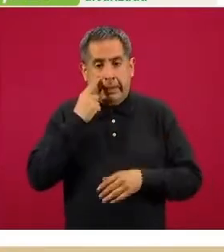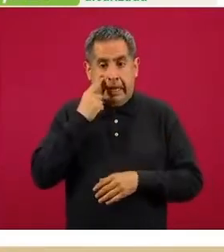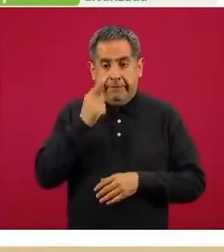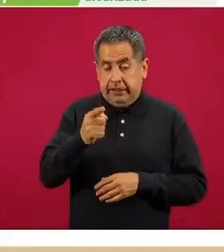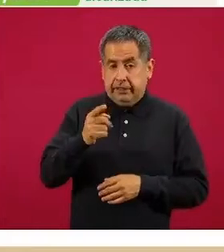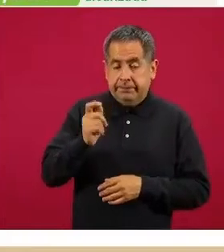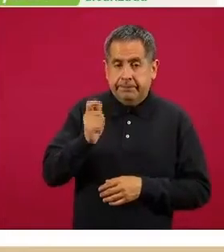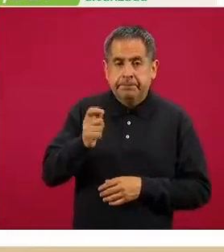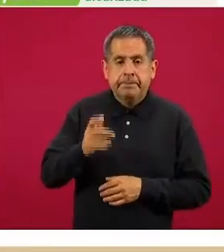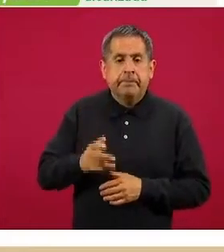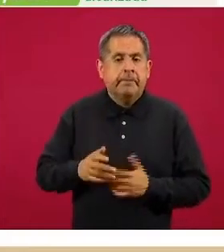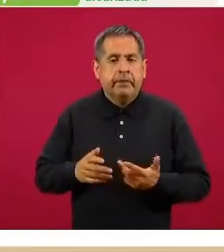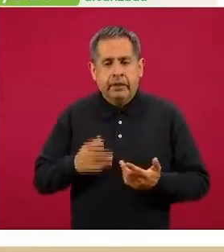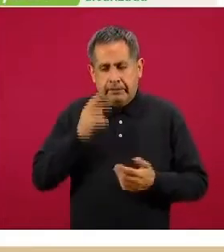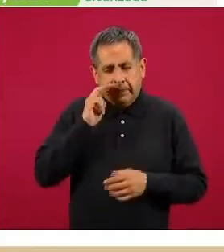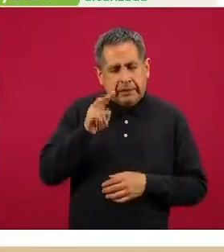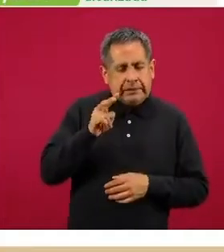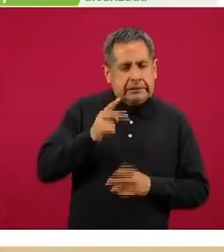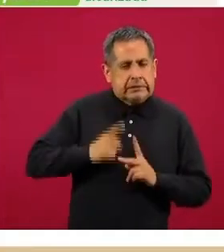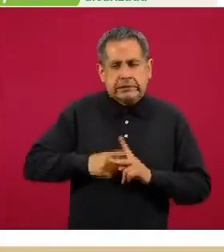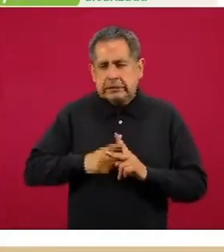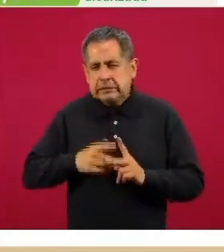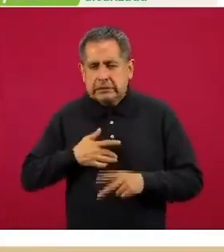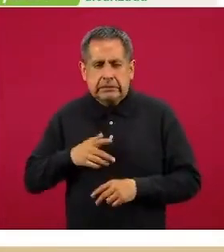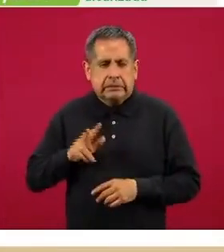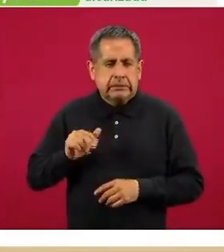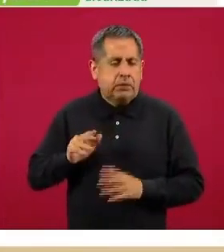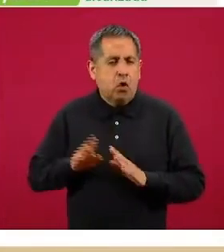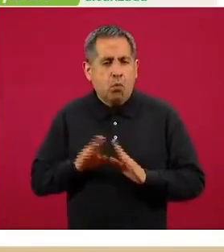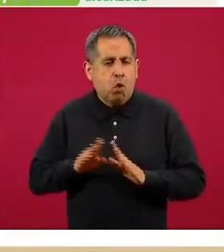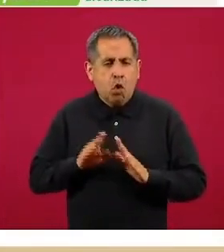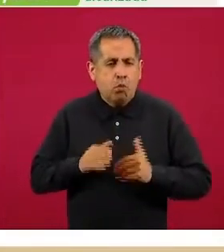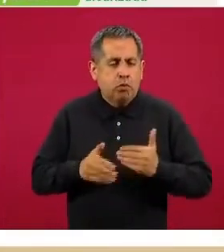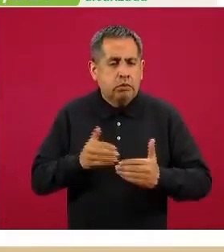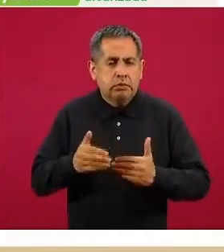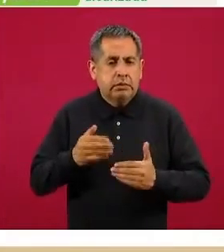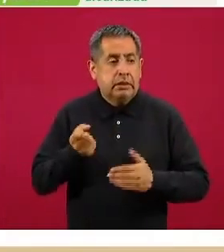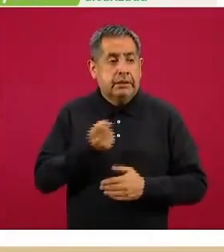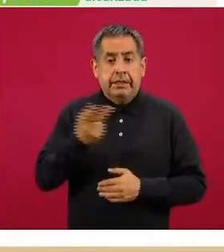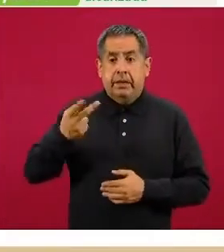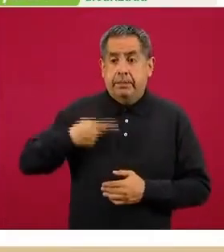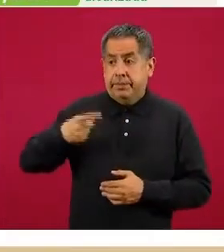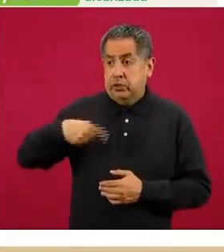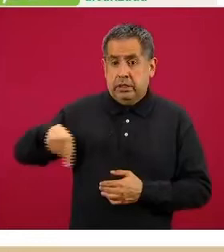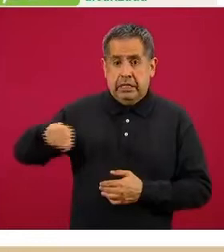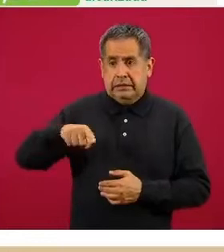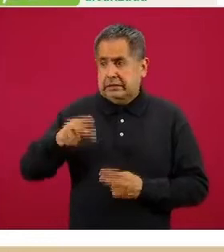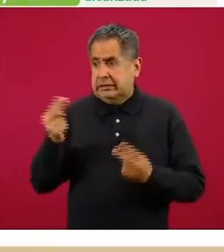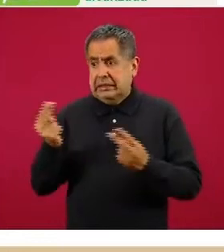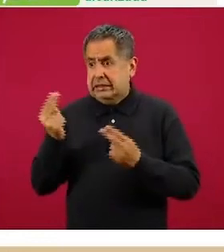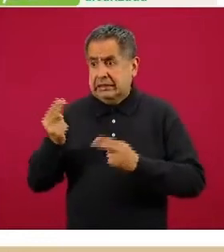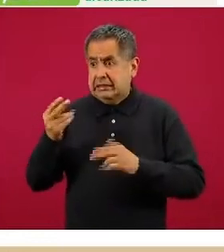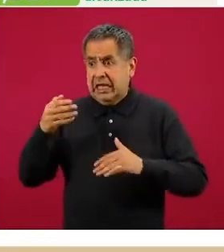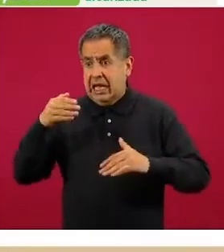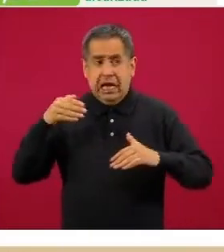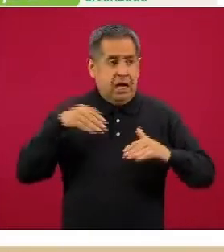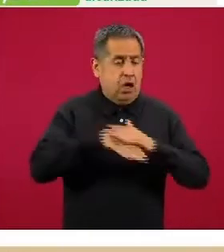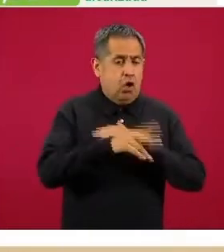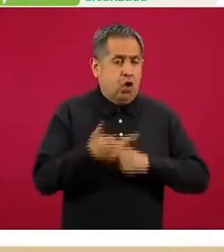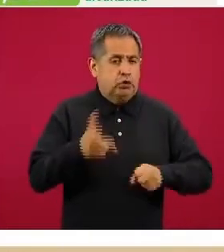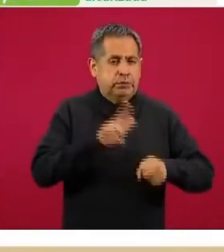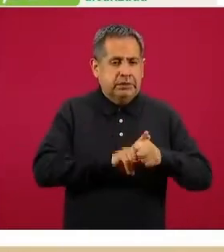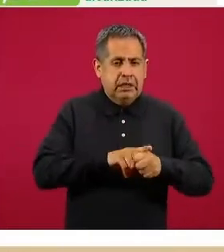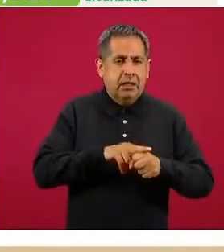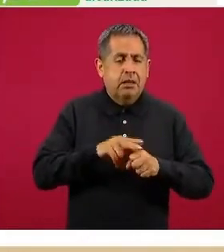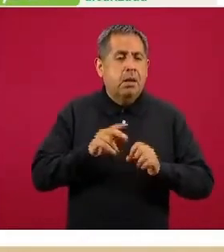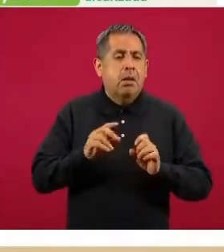ver precisamente un poco las tendencias de cómo se han estado comportando las personas que han necesitado ser hospitalizadas por